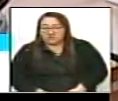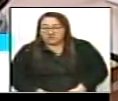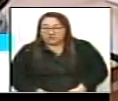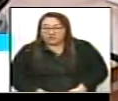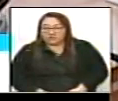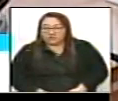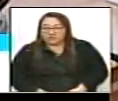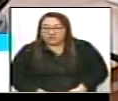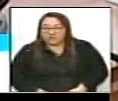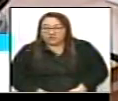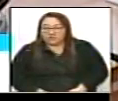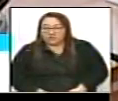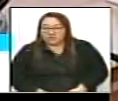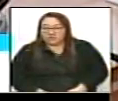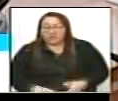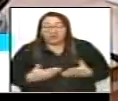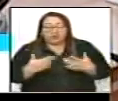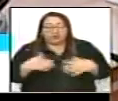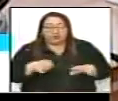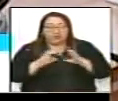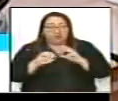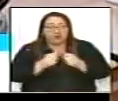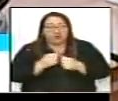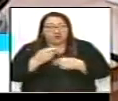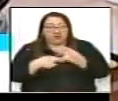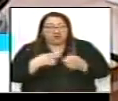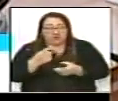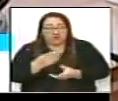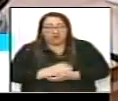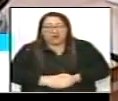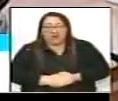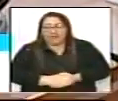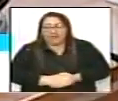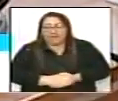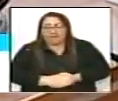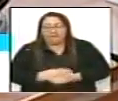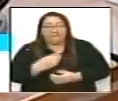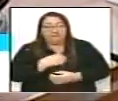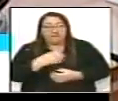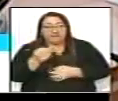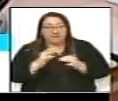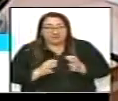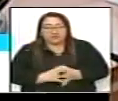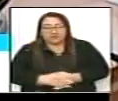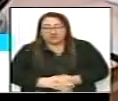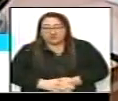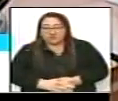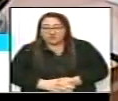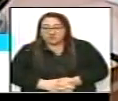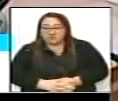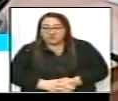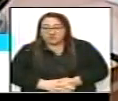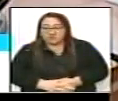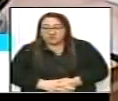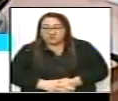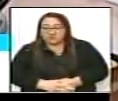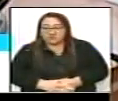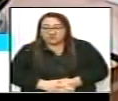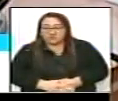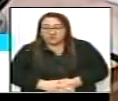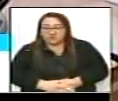fideicomiso, cosa que se ha comunicado, como repito, al MEP. Respecto